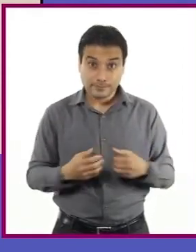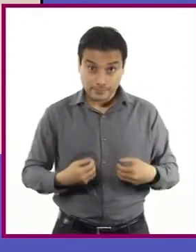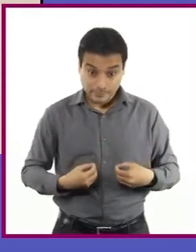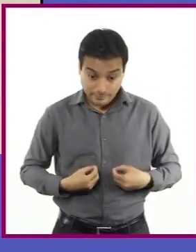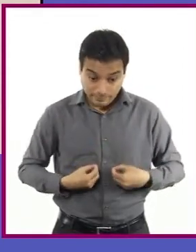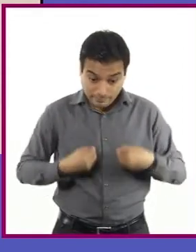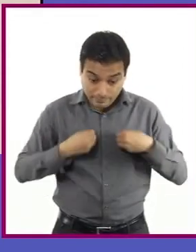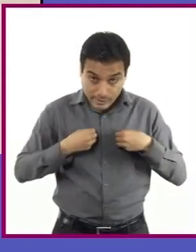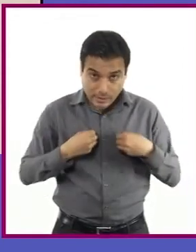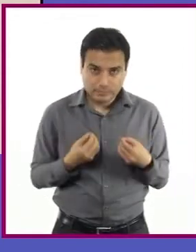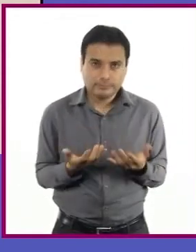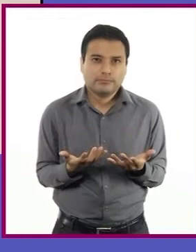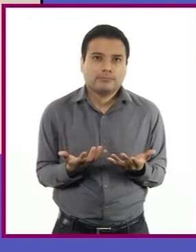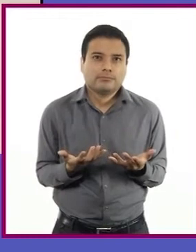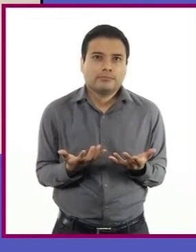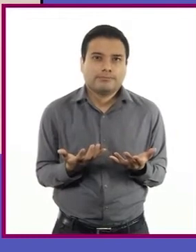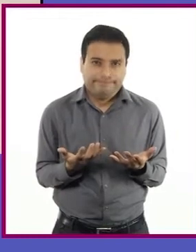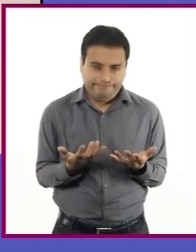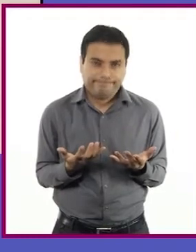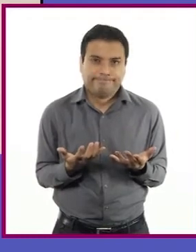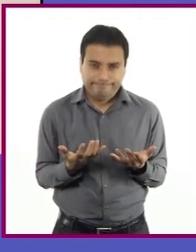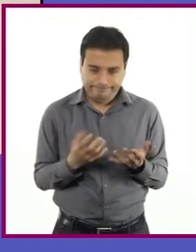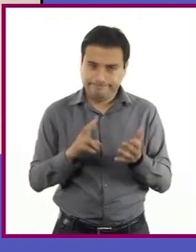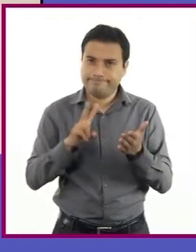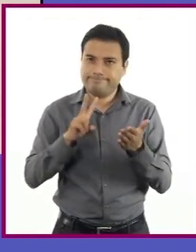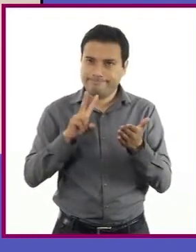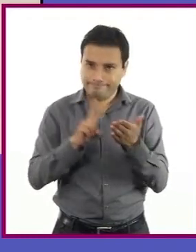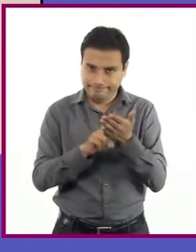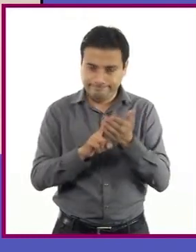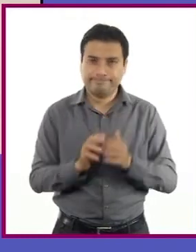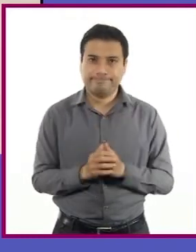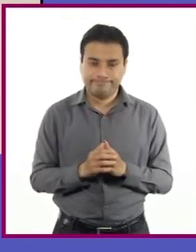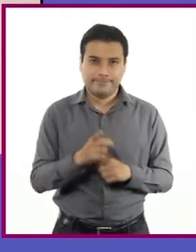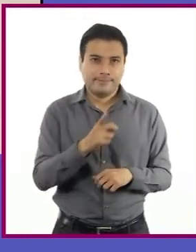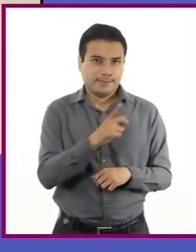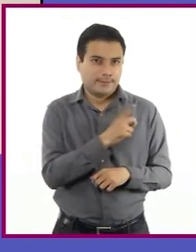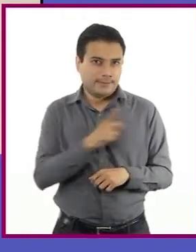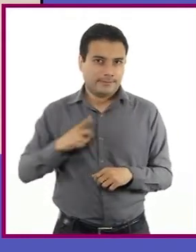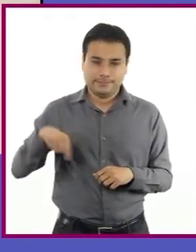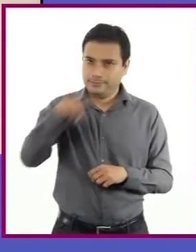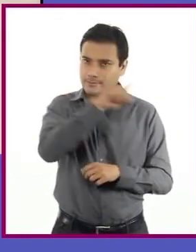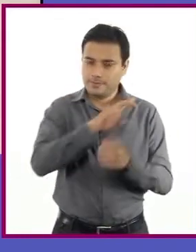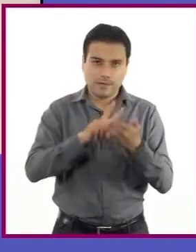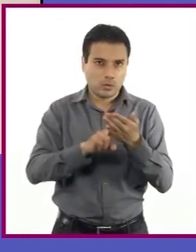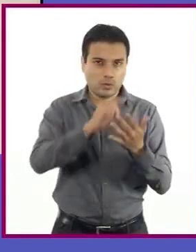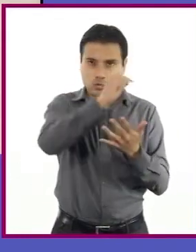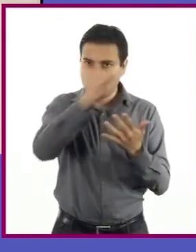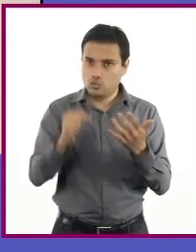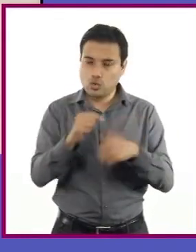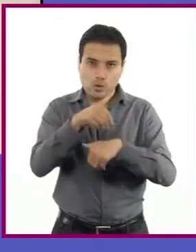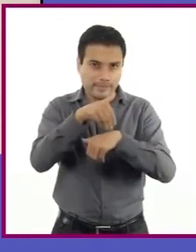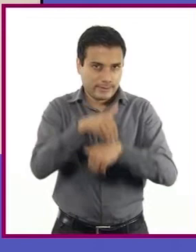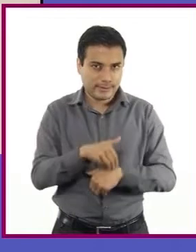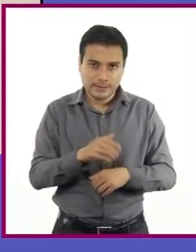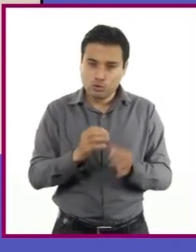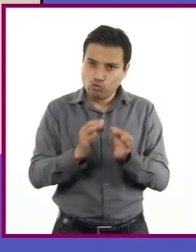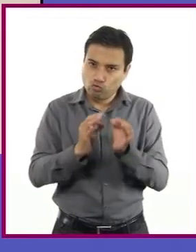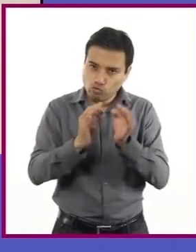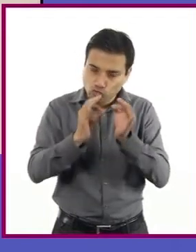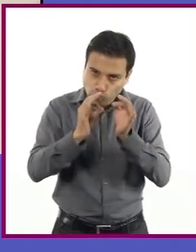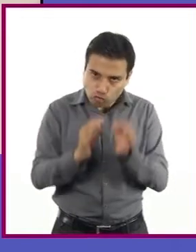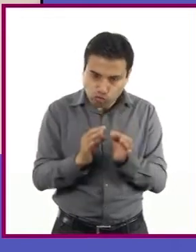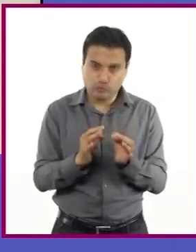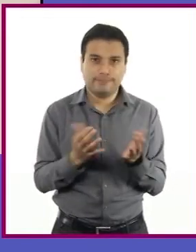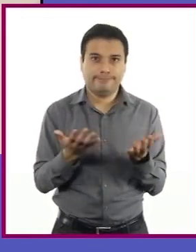inviolable. Que el violador del principio sea salvaguardado por un principio. Que tenga esa facilidad y esa